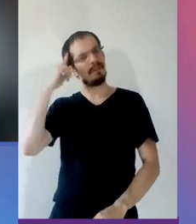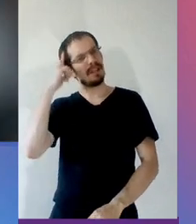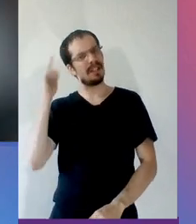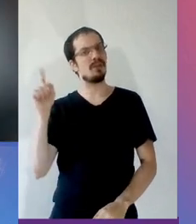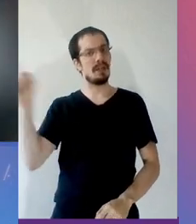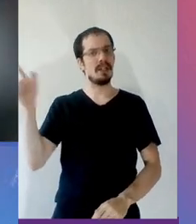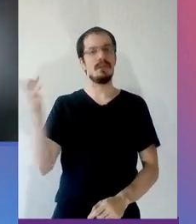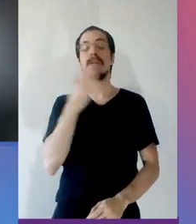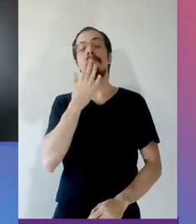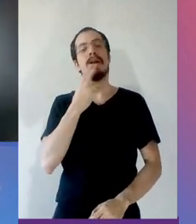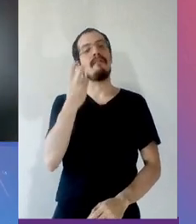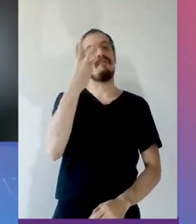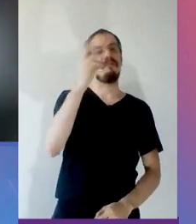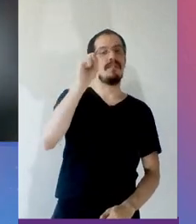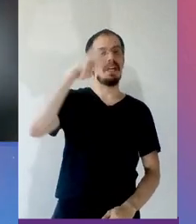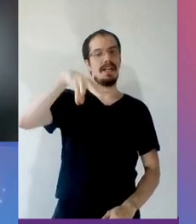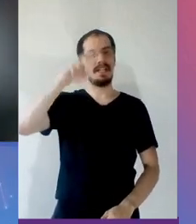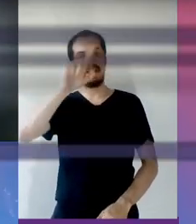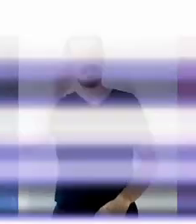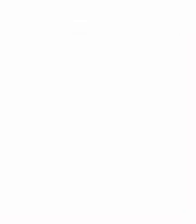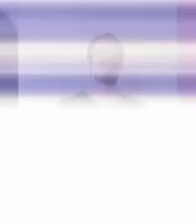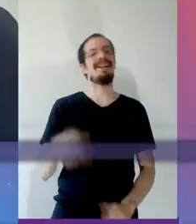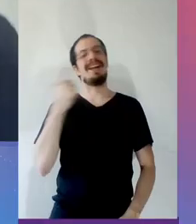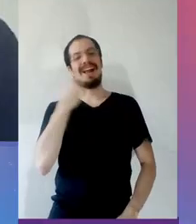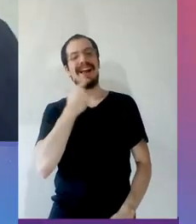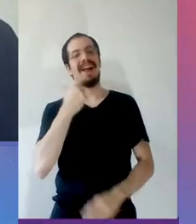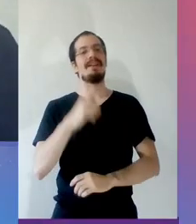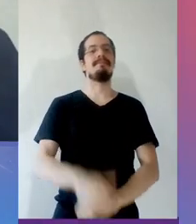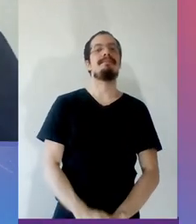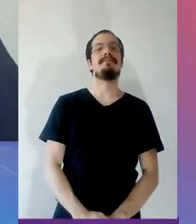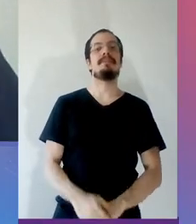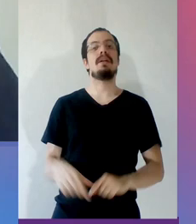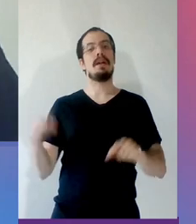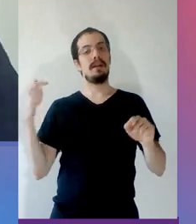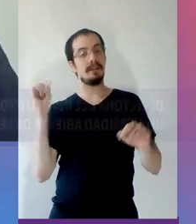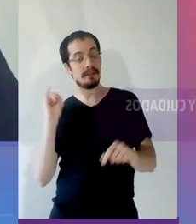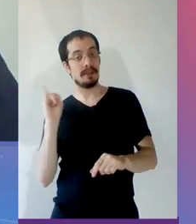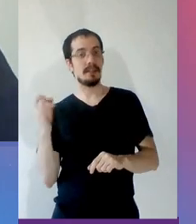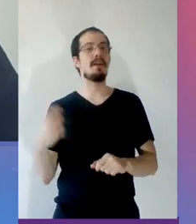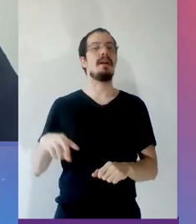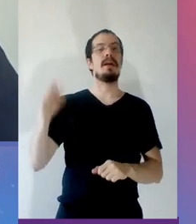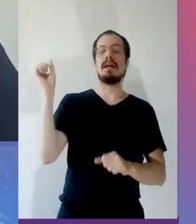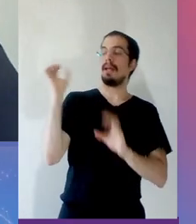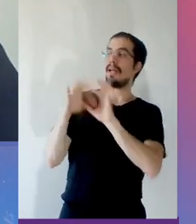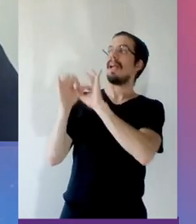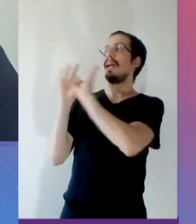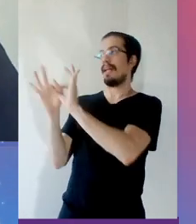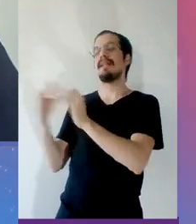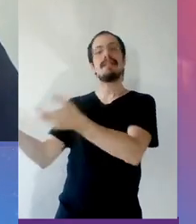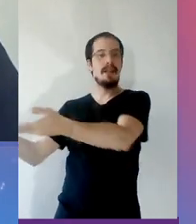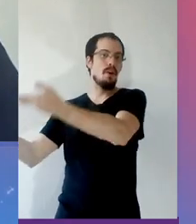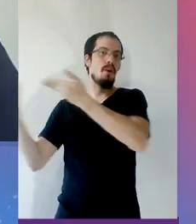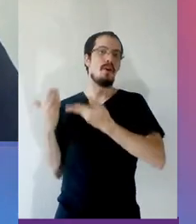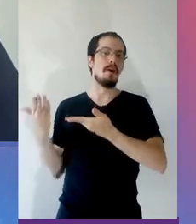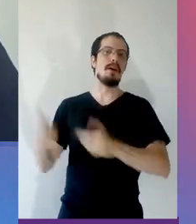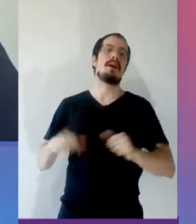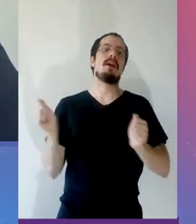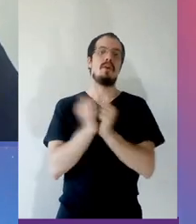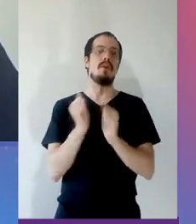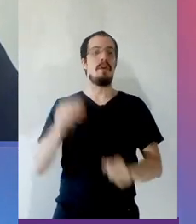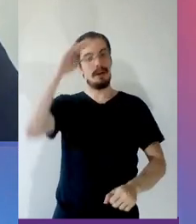también a Vanessa ahora, para no alargarme más. Así es, Verónica. Muchas gracias por compartir tu experiencia con